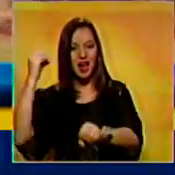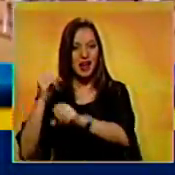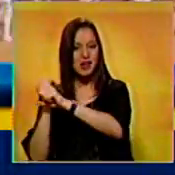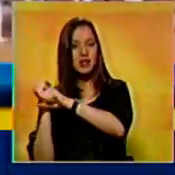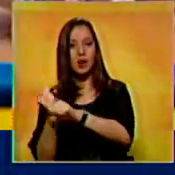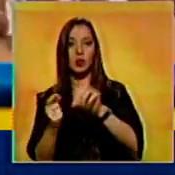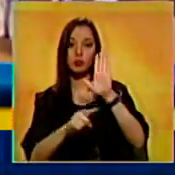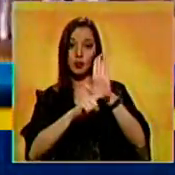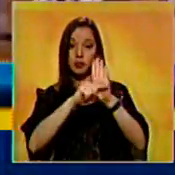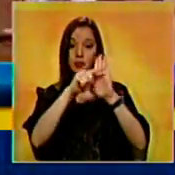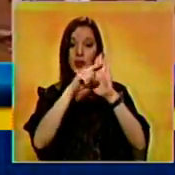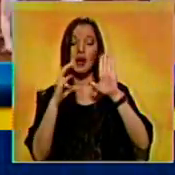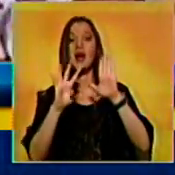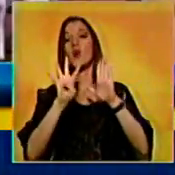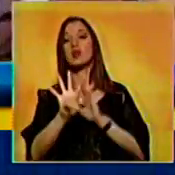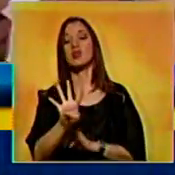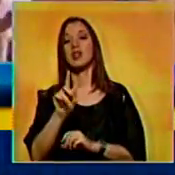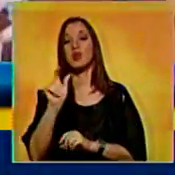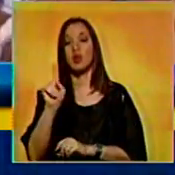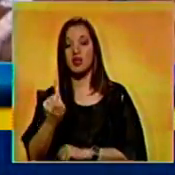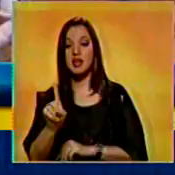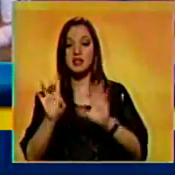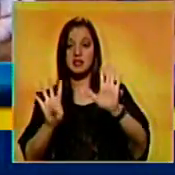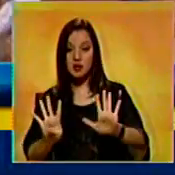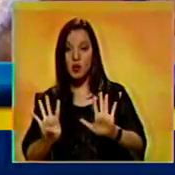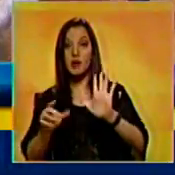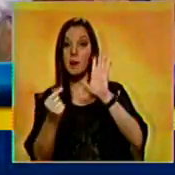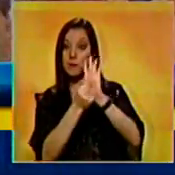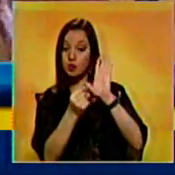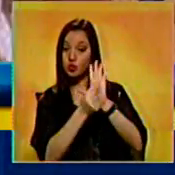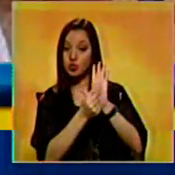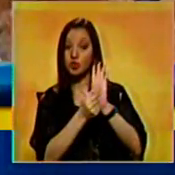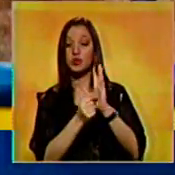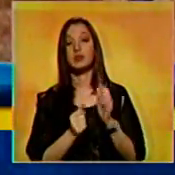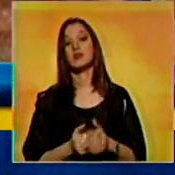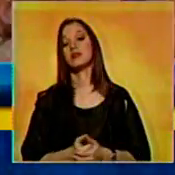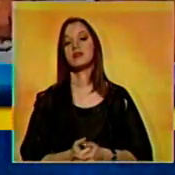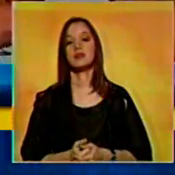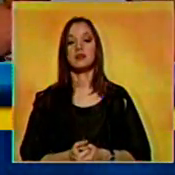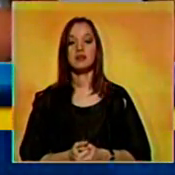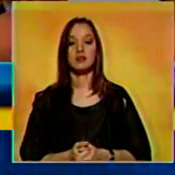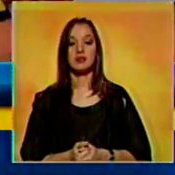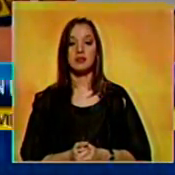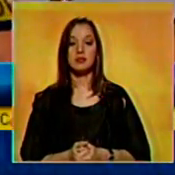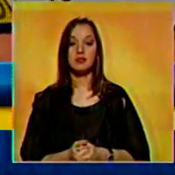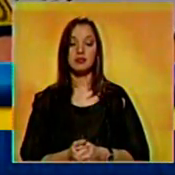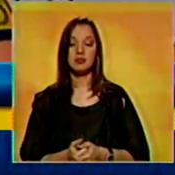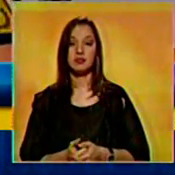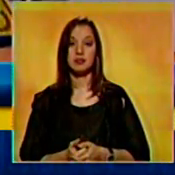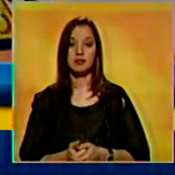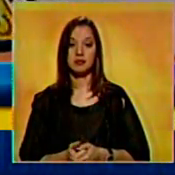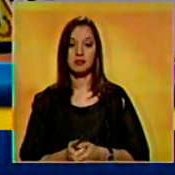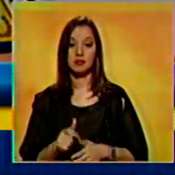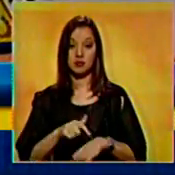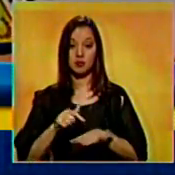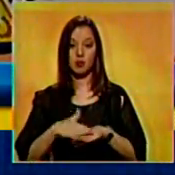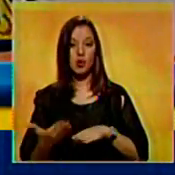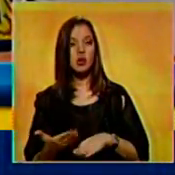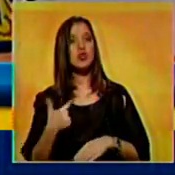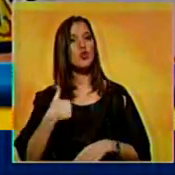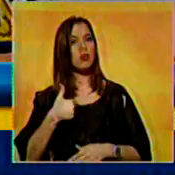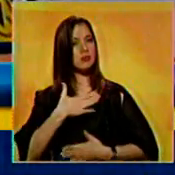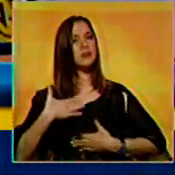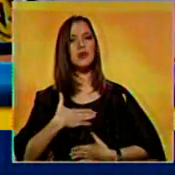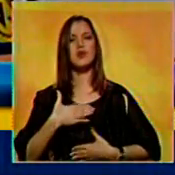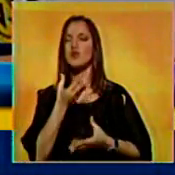más alto en la historia de la liga con 419 y logró el regreso del año. La decisión, porque creo que disfruté